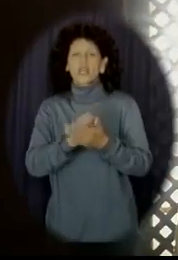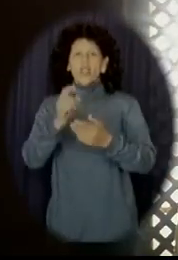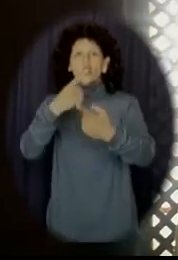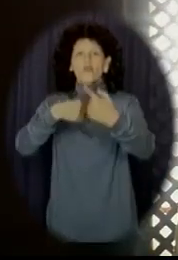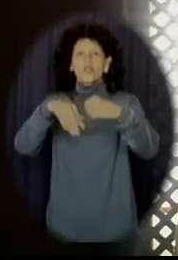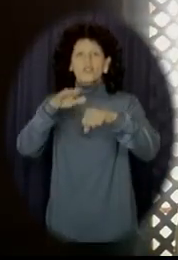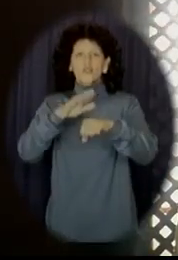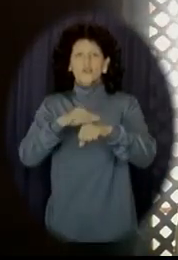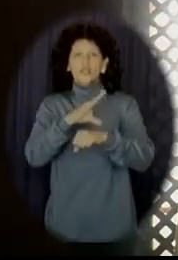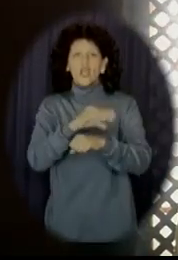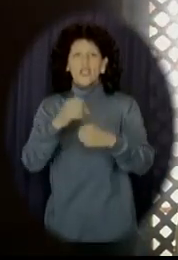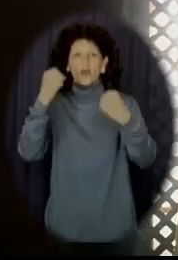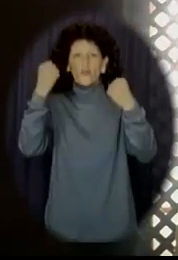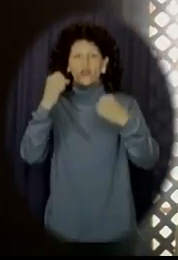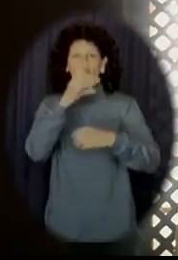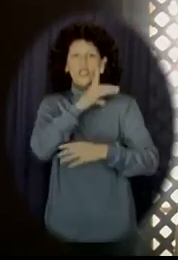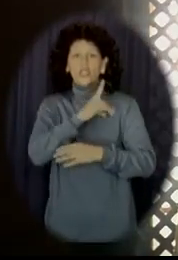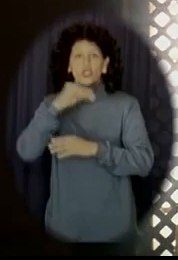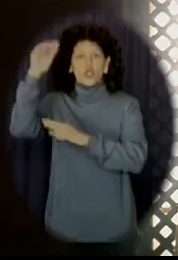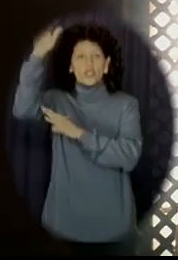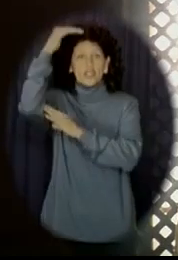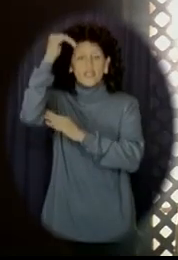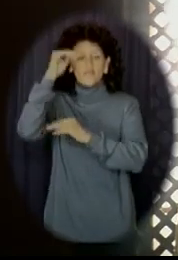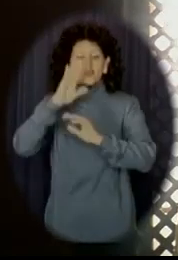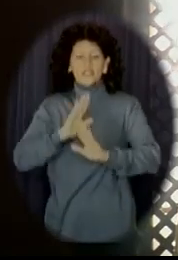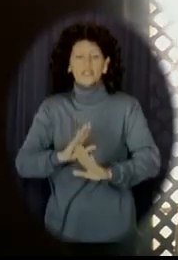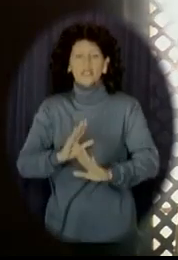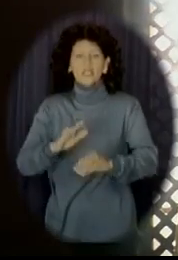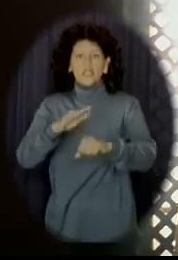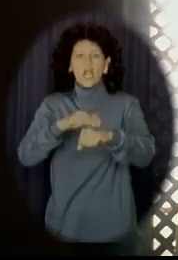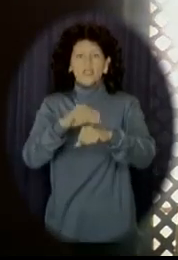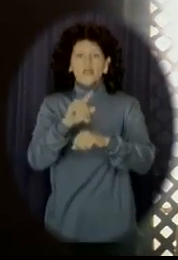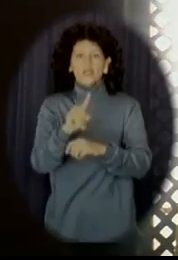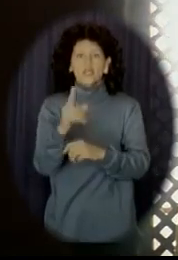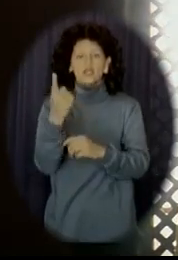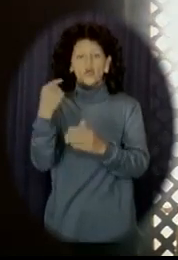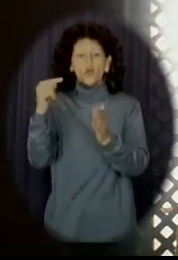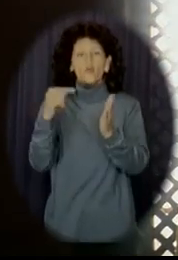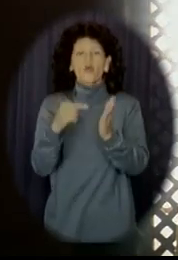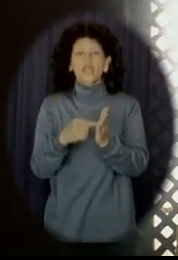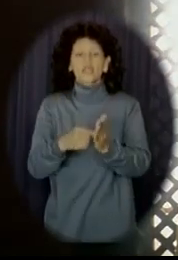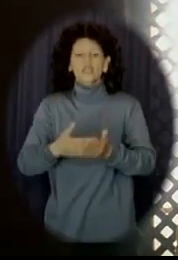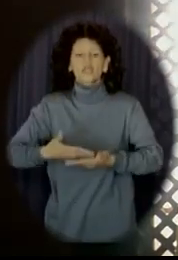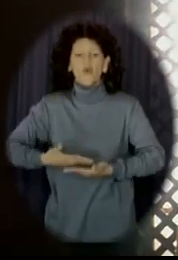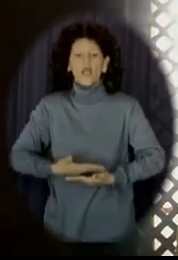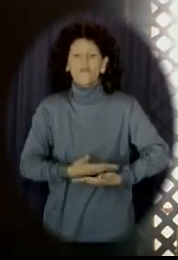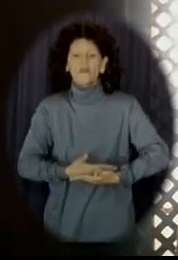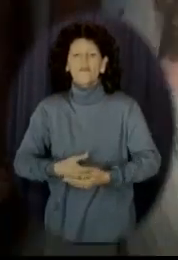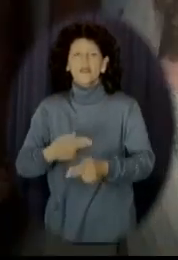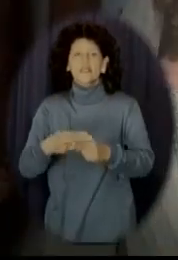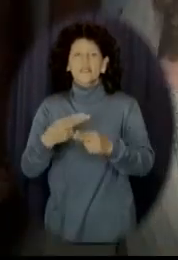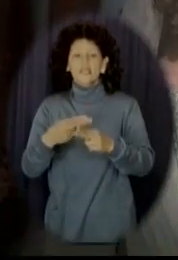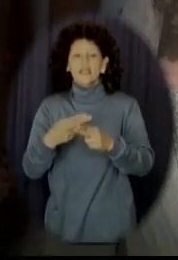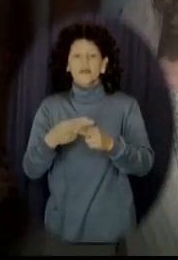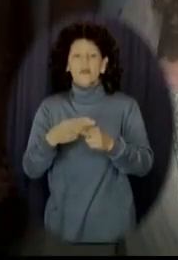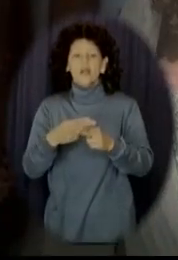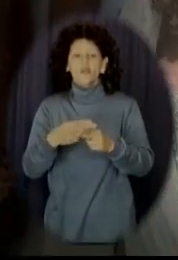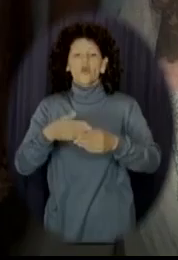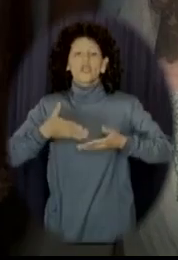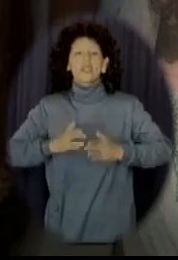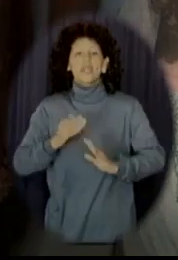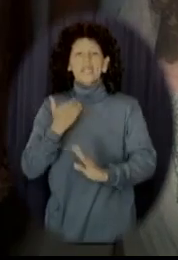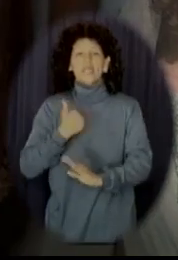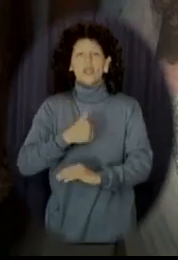vendrá sobre ti, y el poder del Dios Altísimo te cubrirá con su sombra. Por eso el niño que va a nacer será